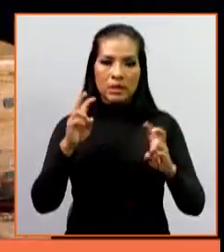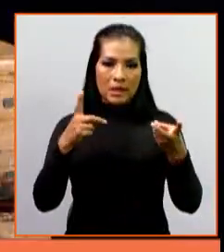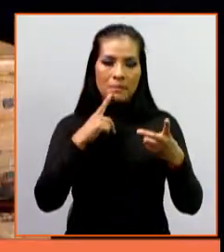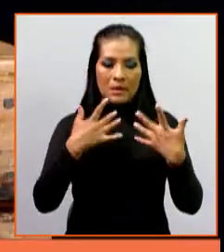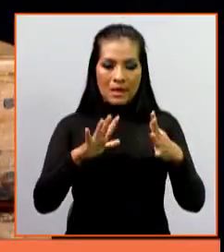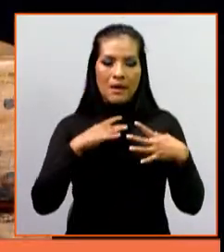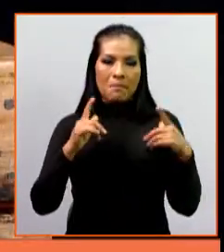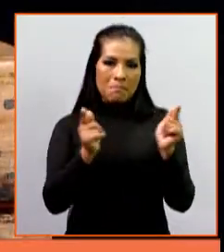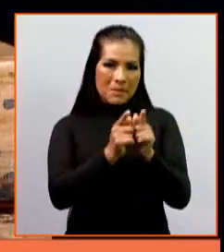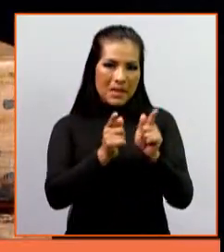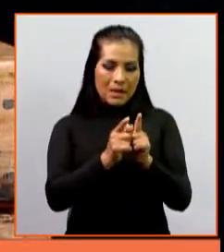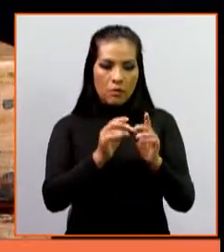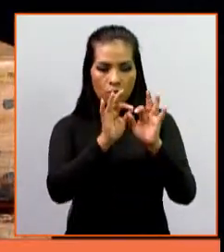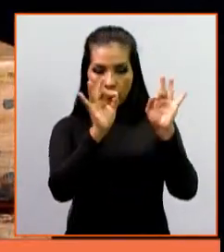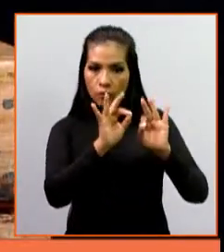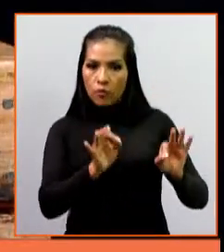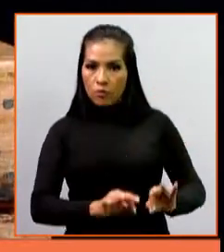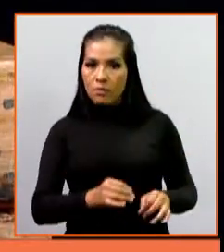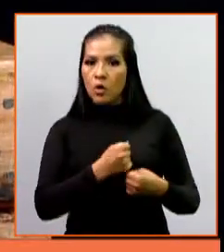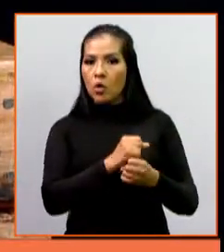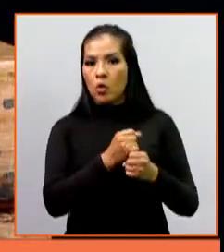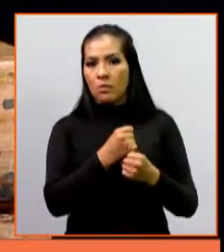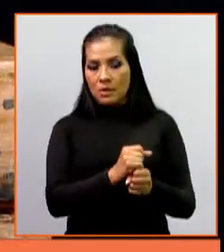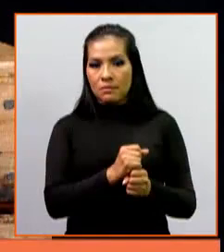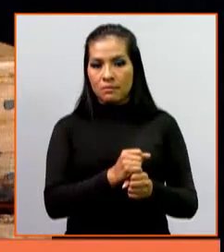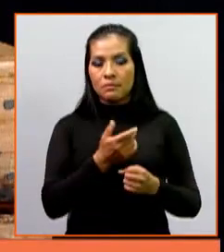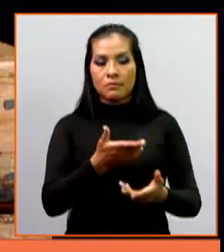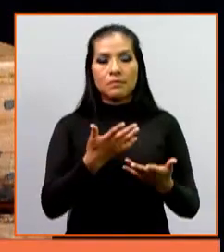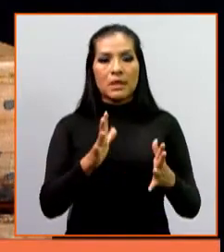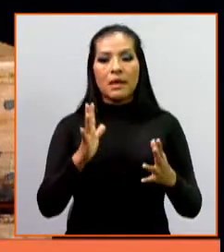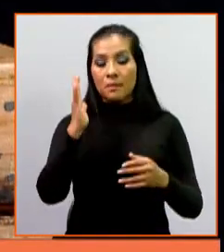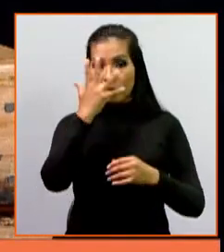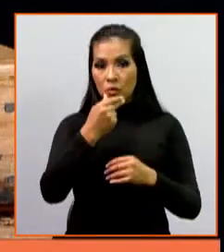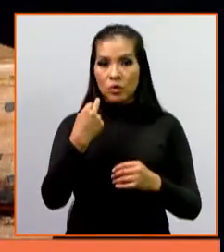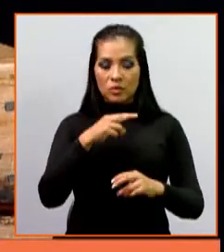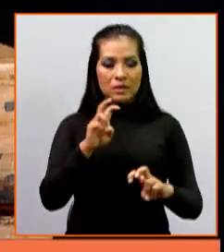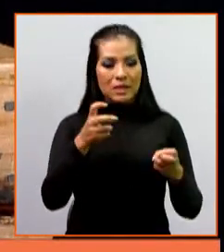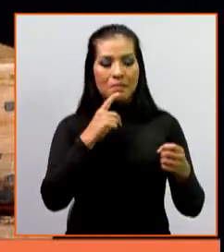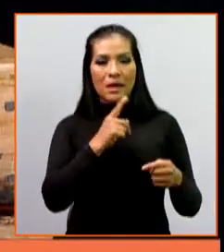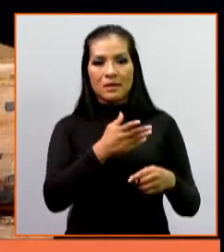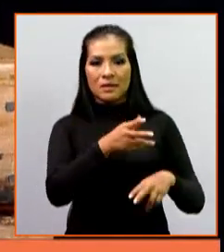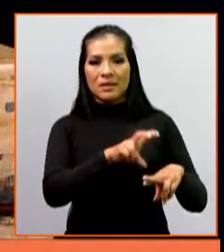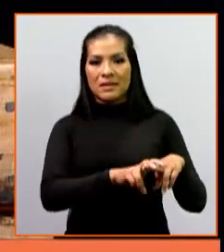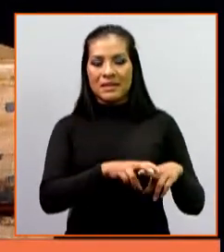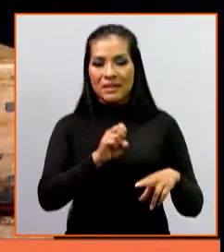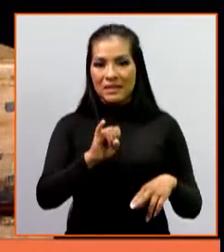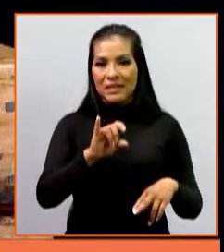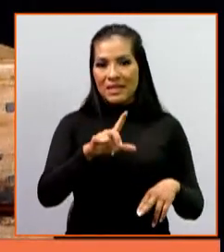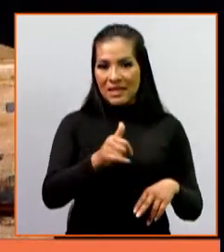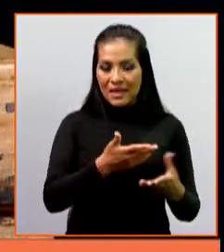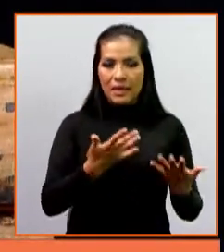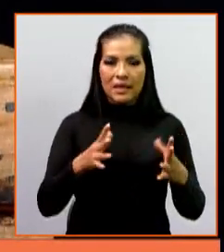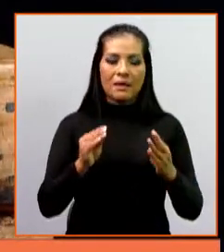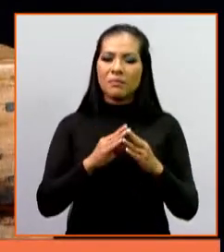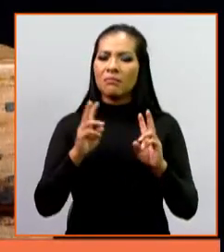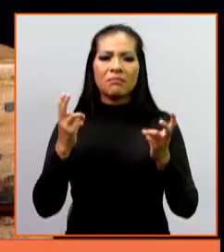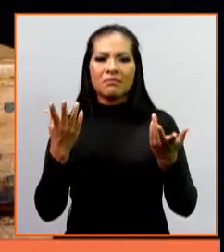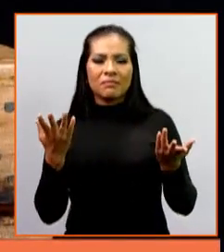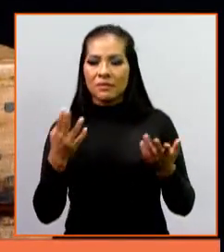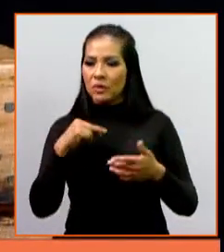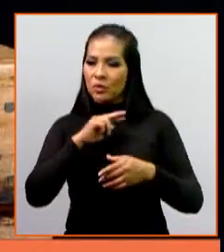formato. Genial. Y lo lindo de la obra, Esto es una silla, que yo ya la vi en Argentina, me encantó, es